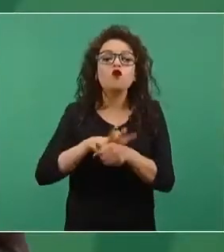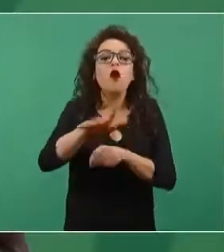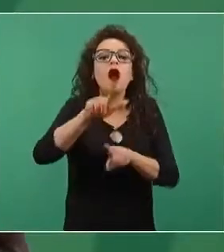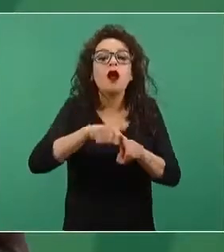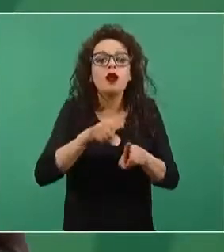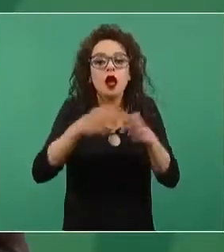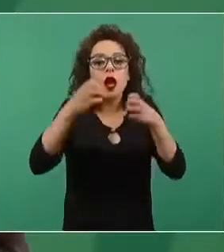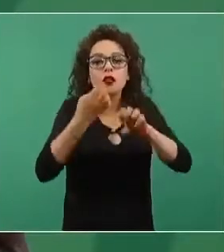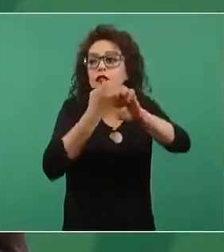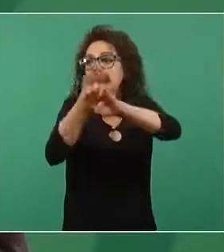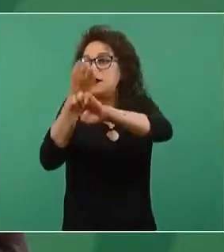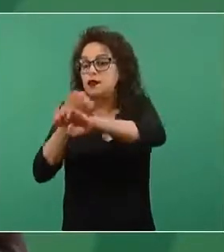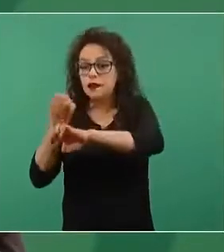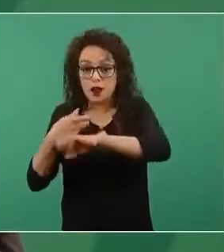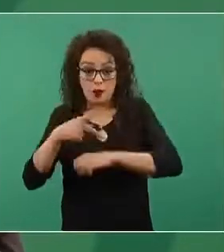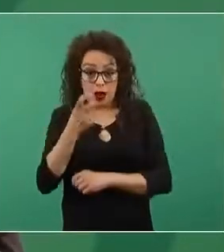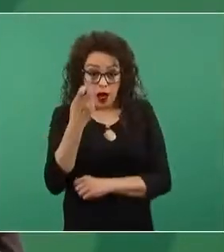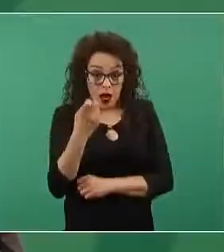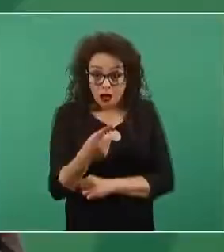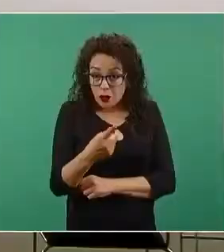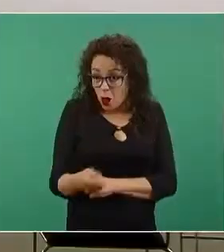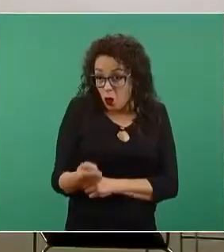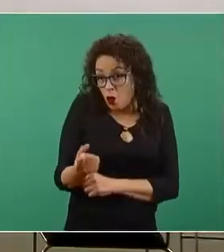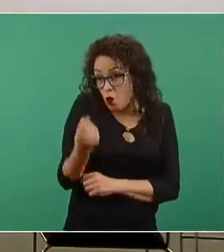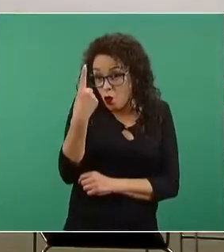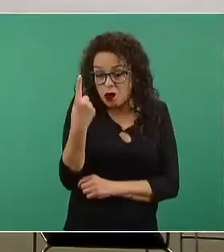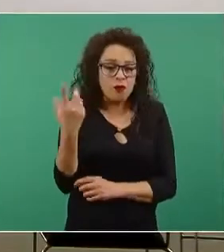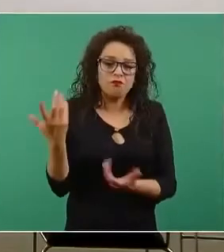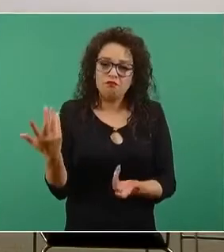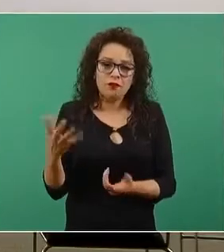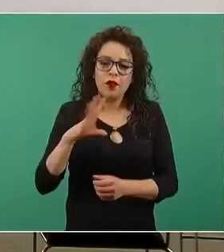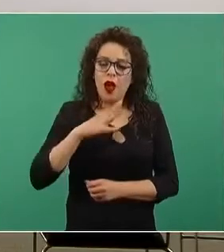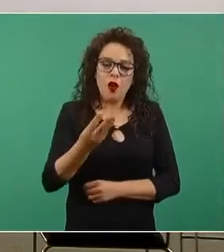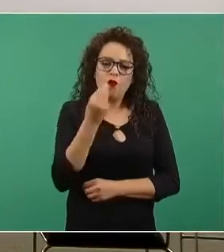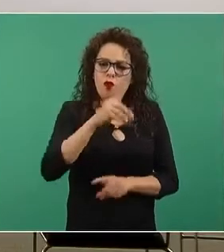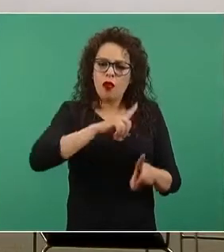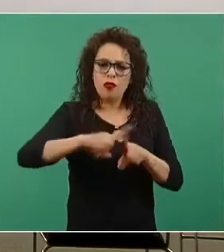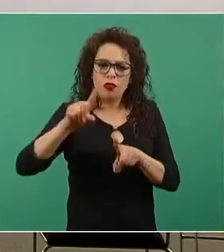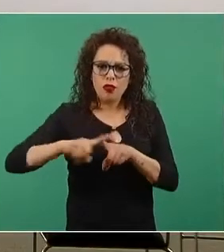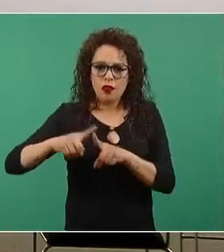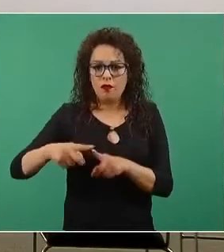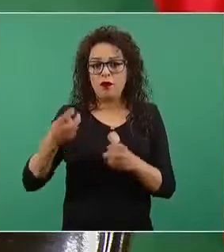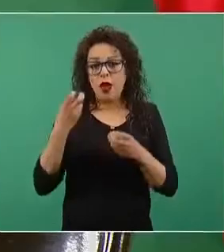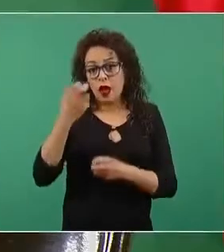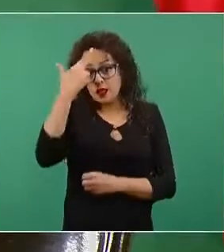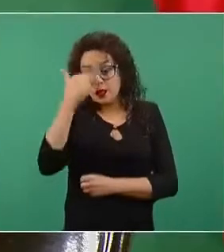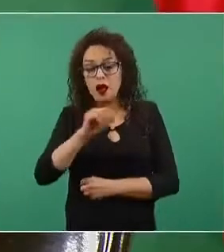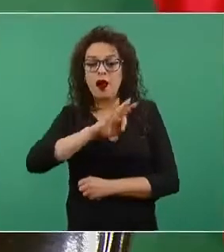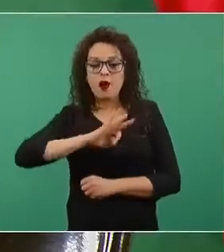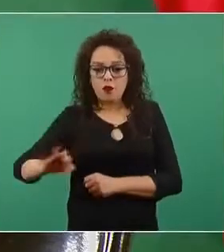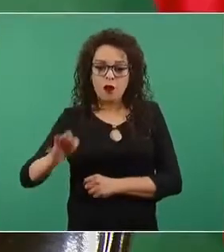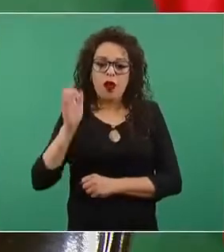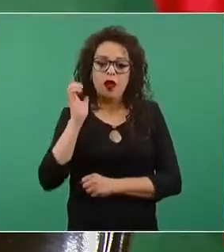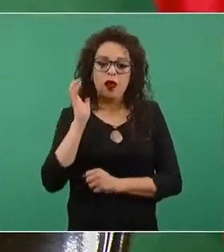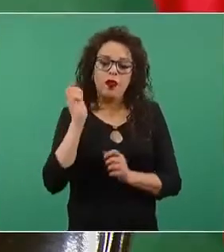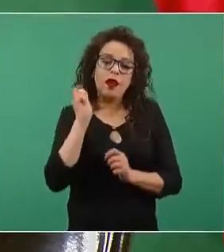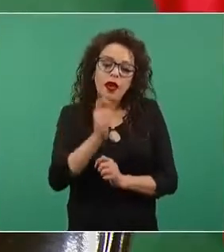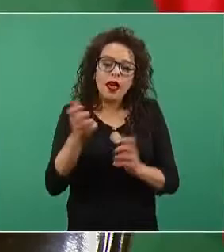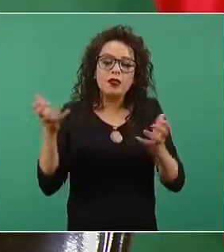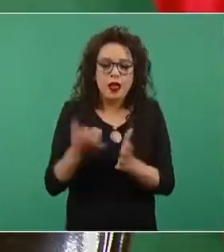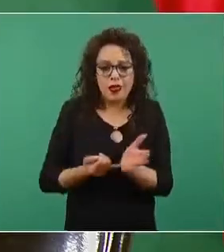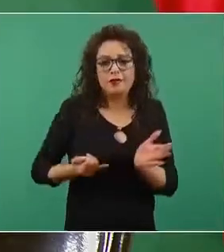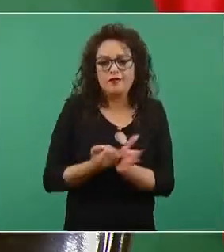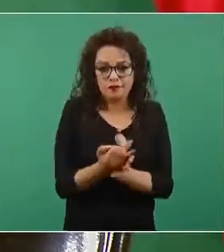que se tiene que presentar para llegar a tomar la decisión. Entonces, reitero, pues no bajemos la guardia,